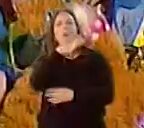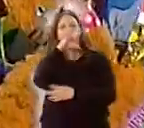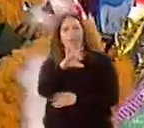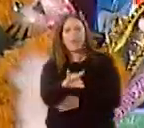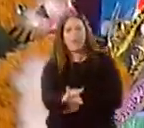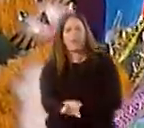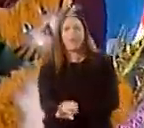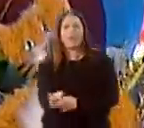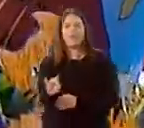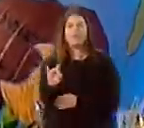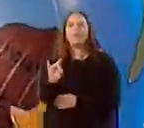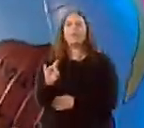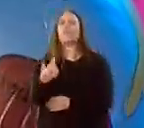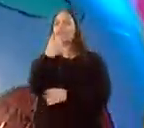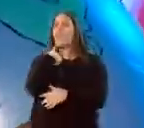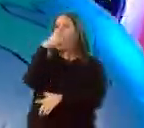y viajar